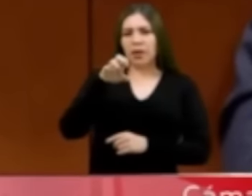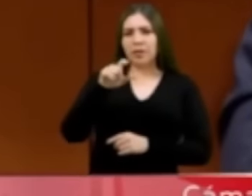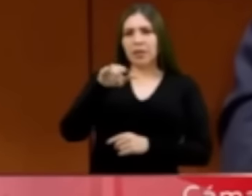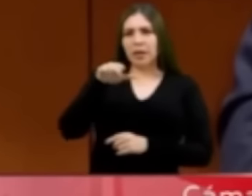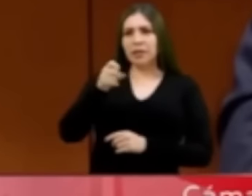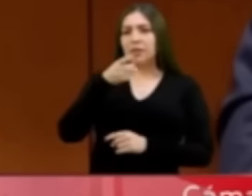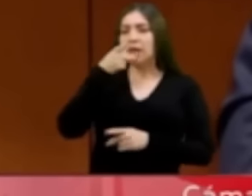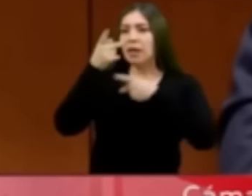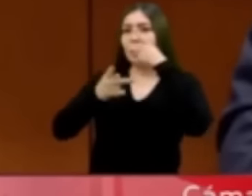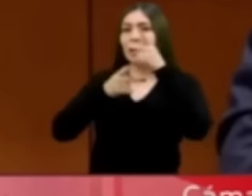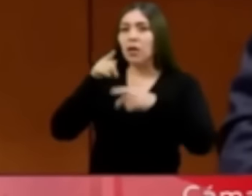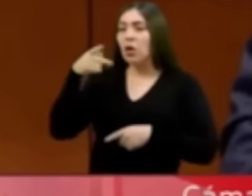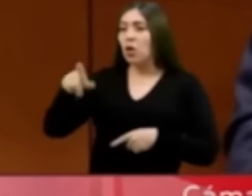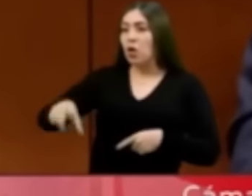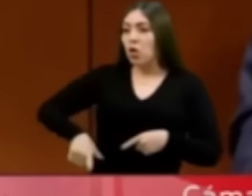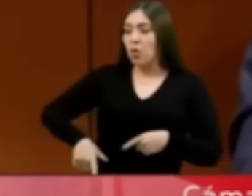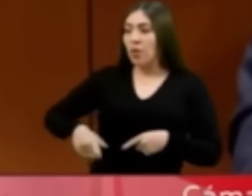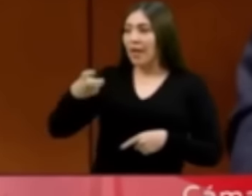lo peor?